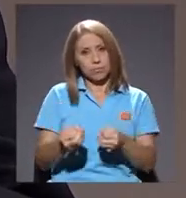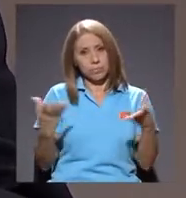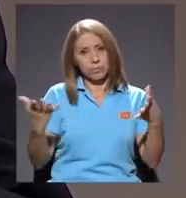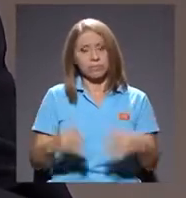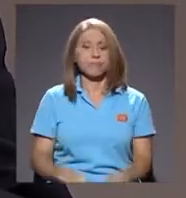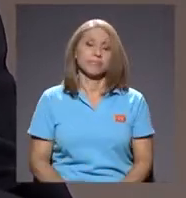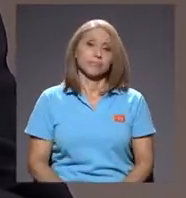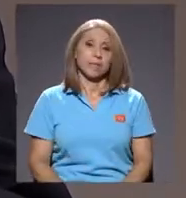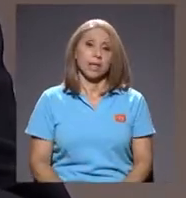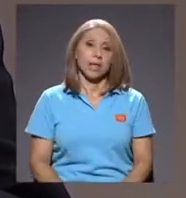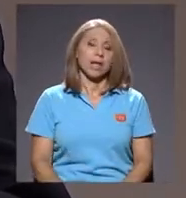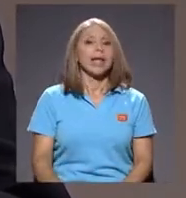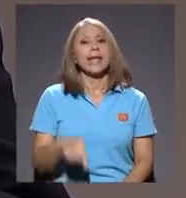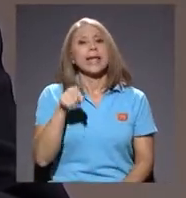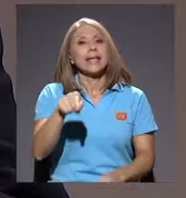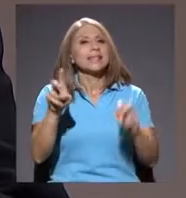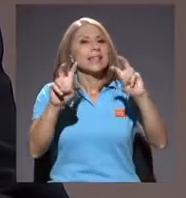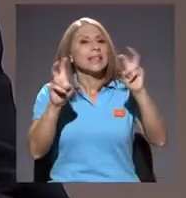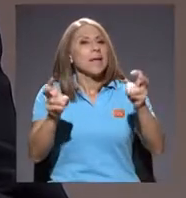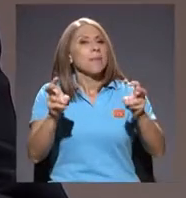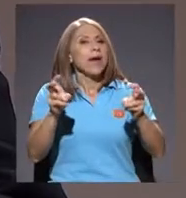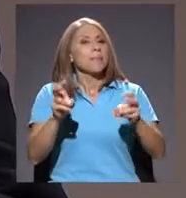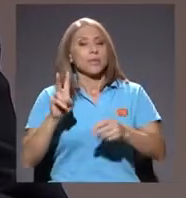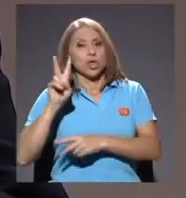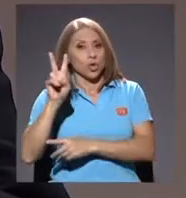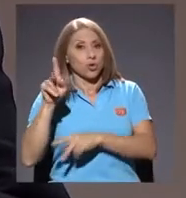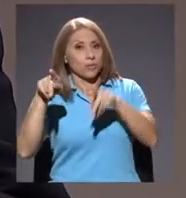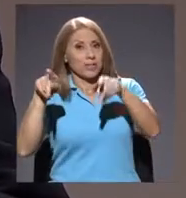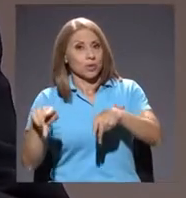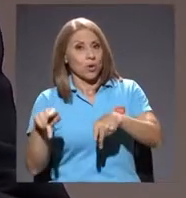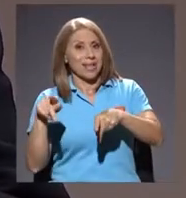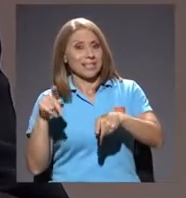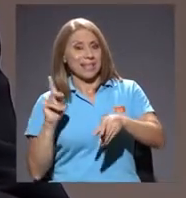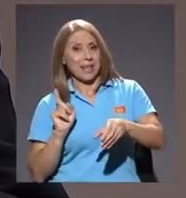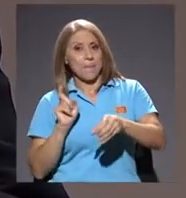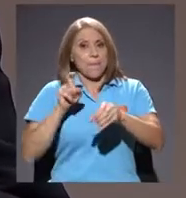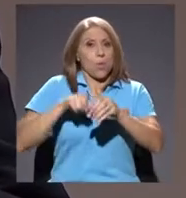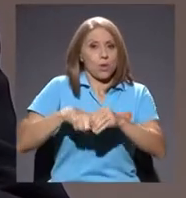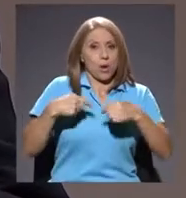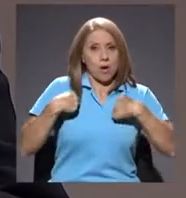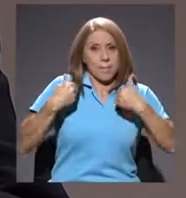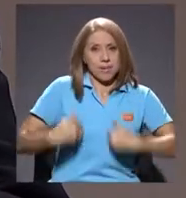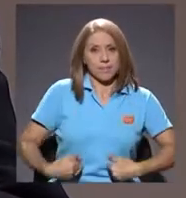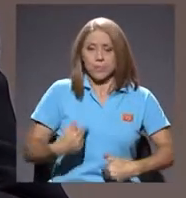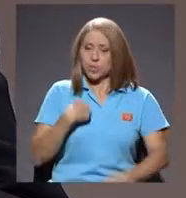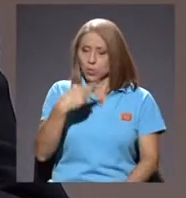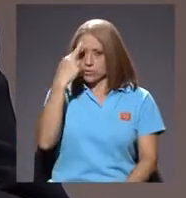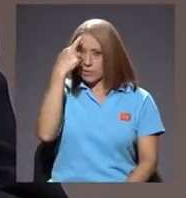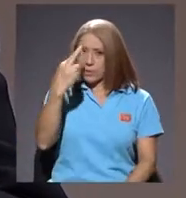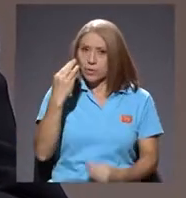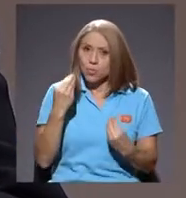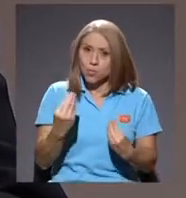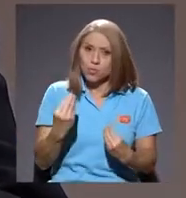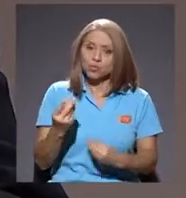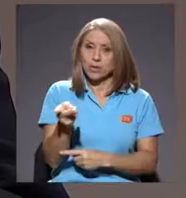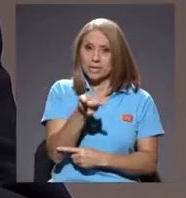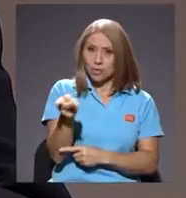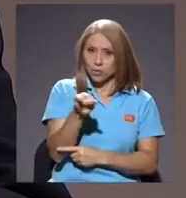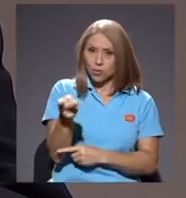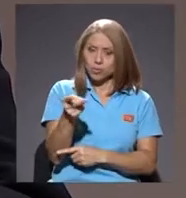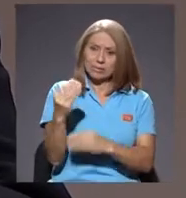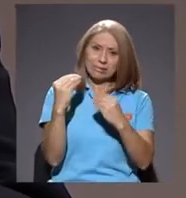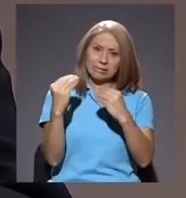mí me me involucro en este tema de las personas de las que tengo mucho respeto y las que informaron mucho unida